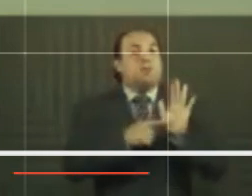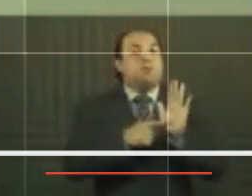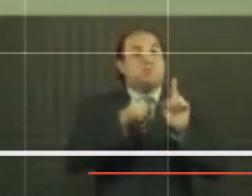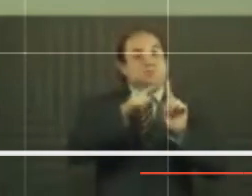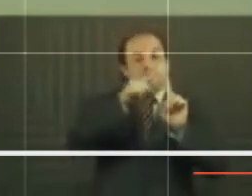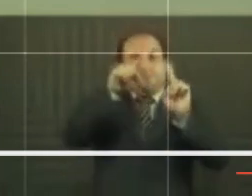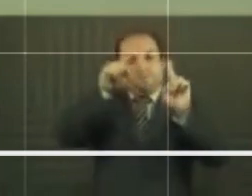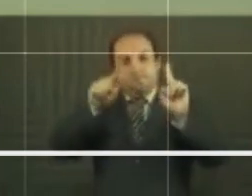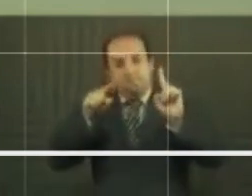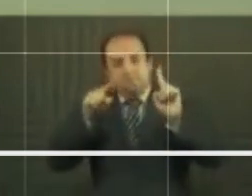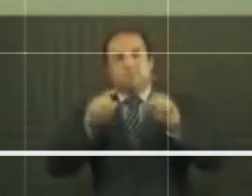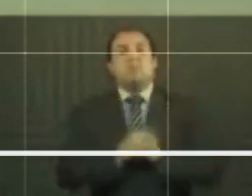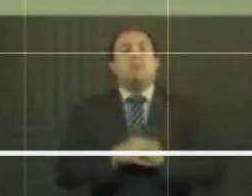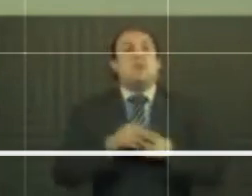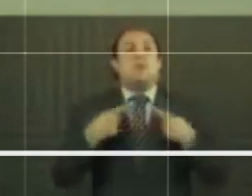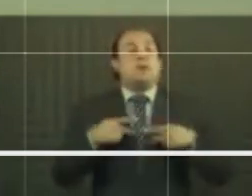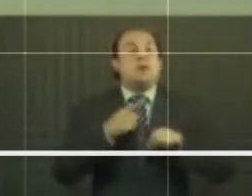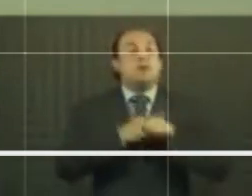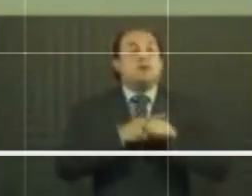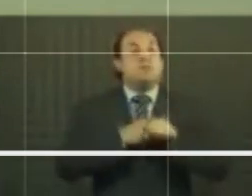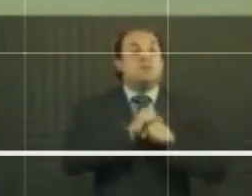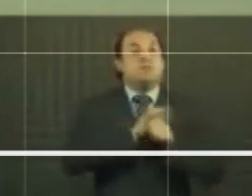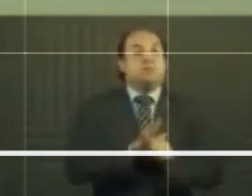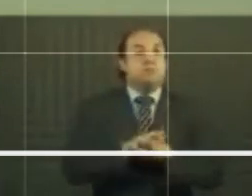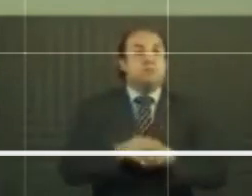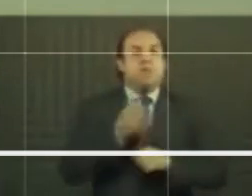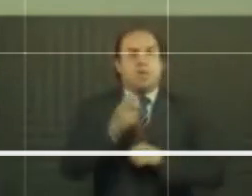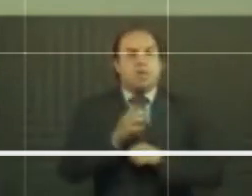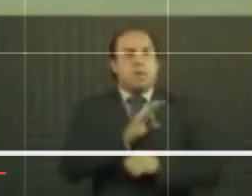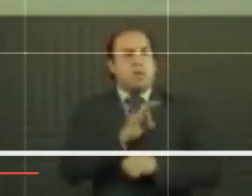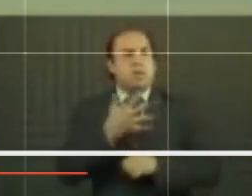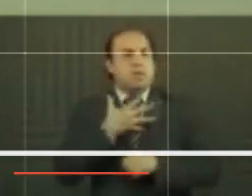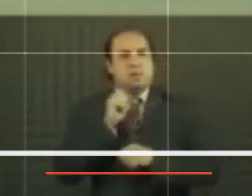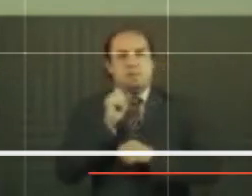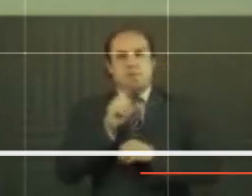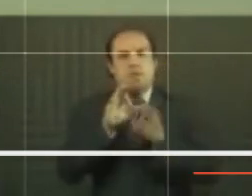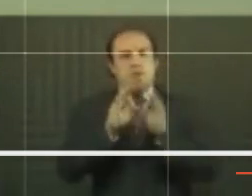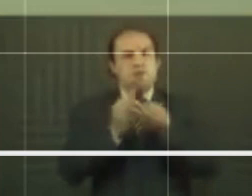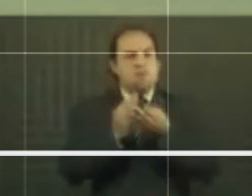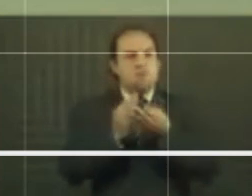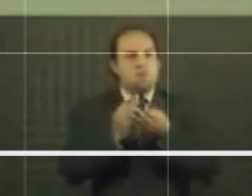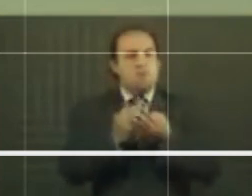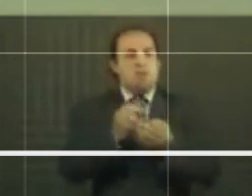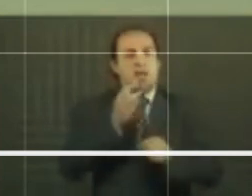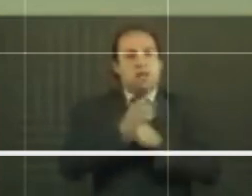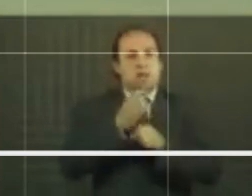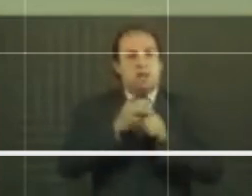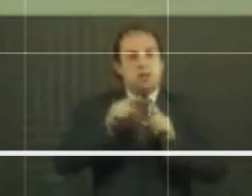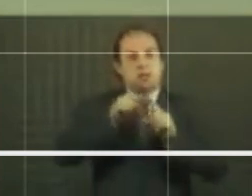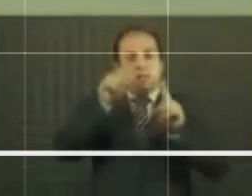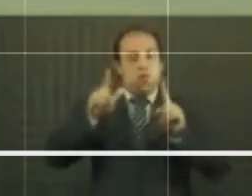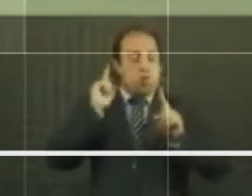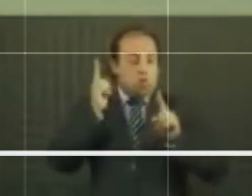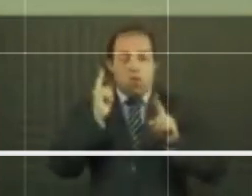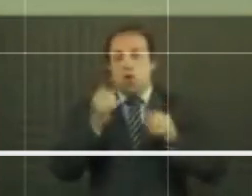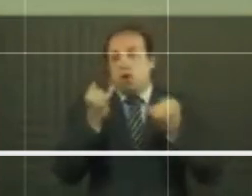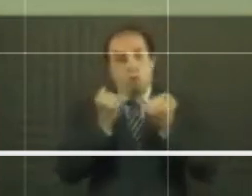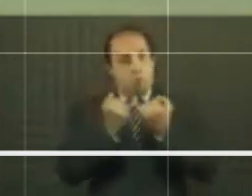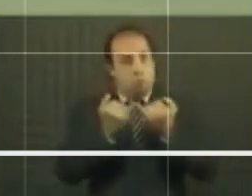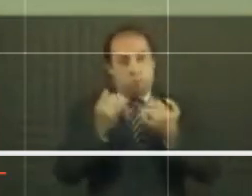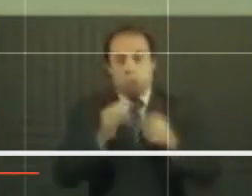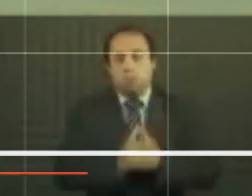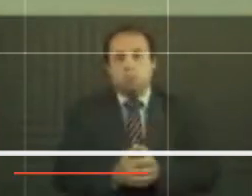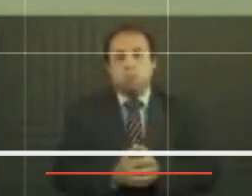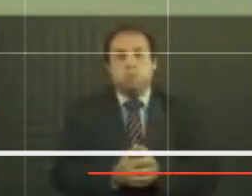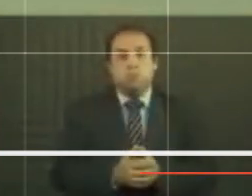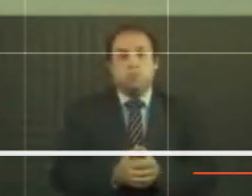casos. Esto que vemos puede ser consecuencia de ese mismo fenómeno en la tercera ola. Ojalá así sea el caso, ojalá que se confirme